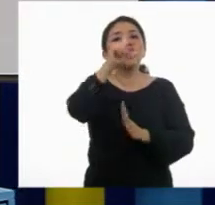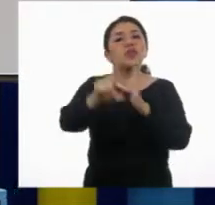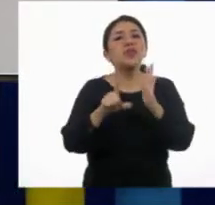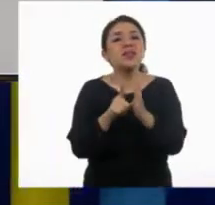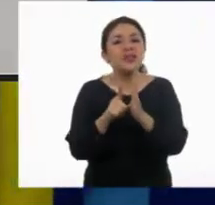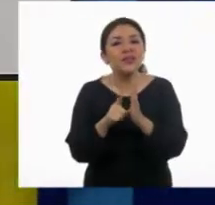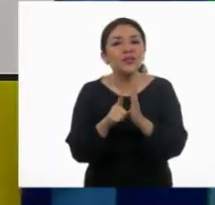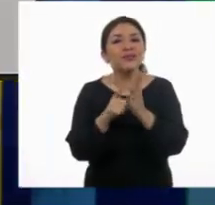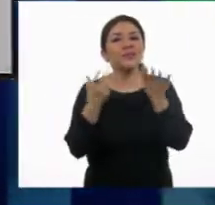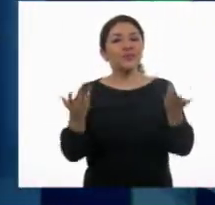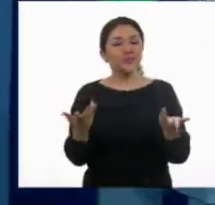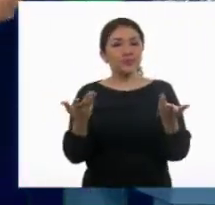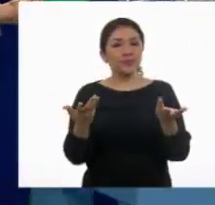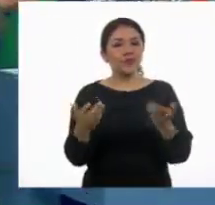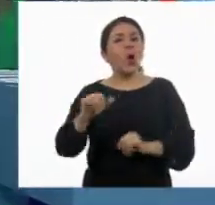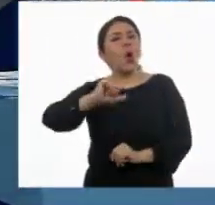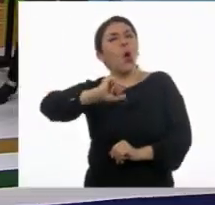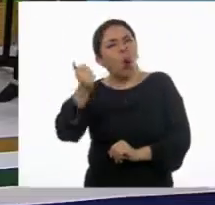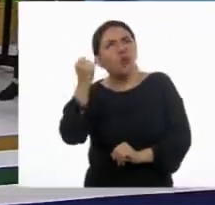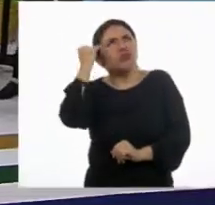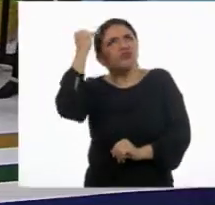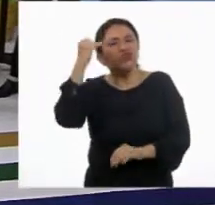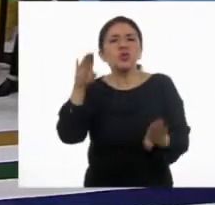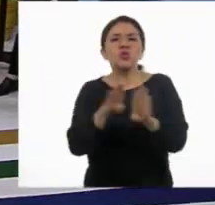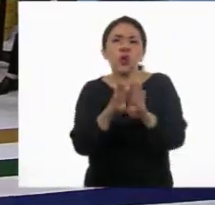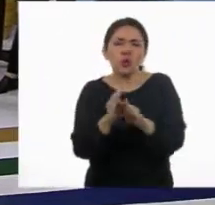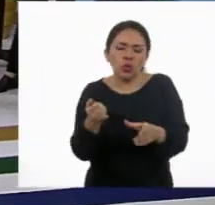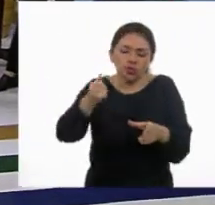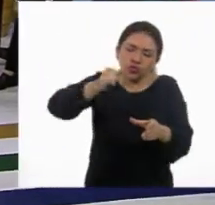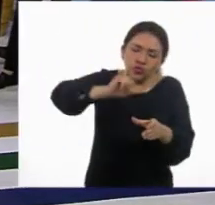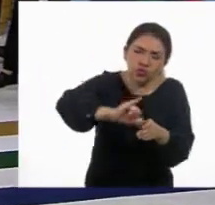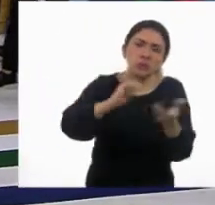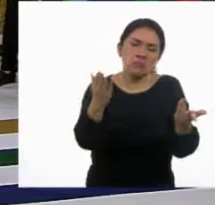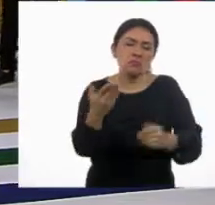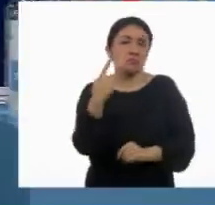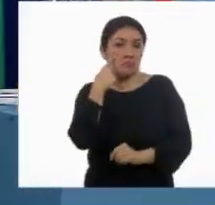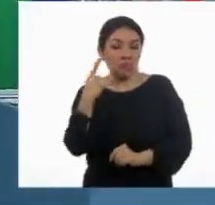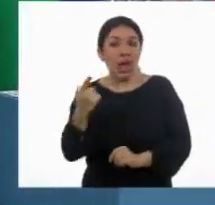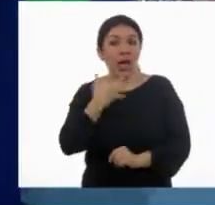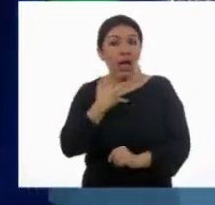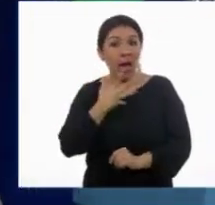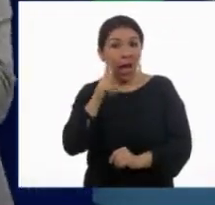litro. Sí. Otra forma de llenar, bueno, aquí tenemos